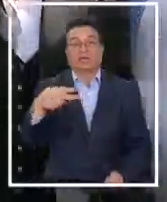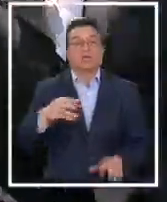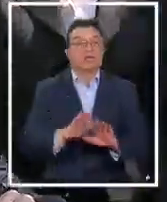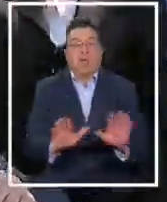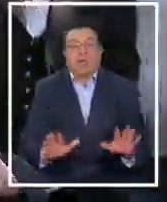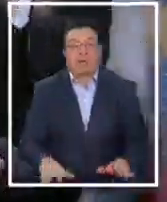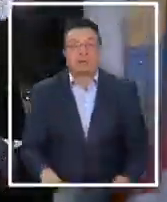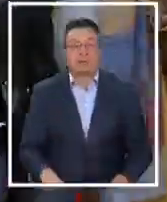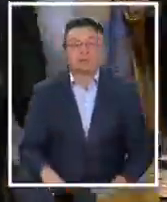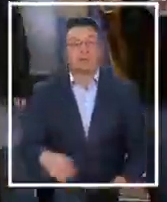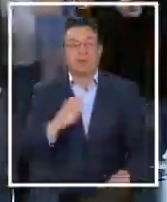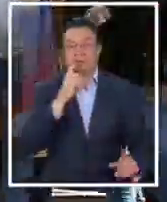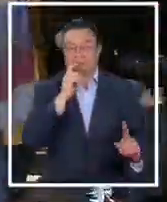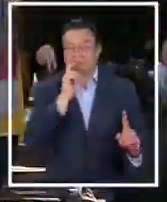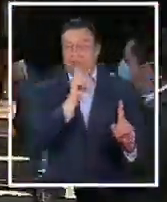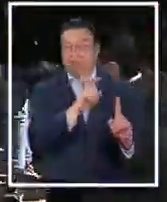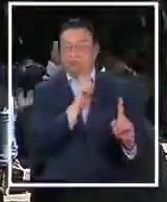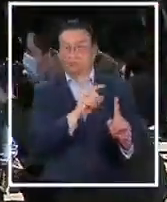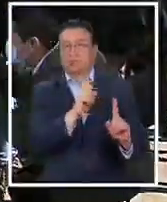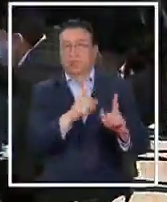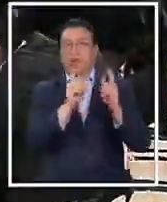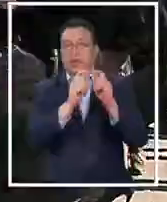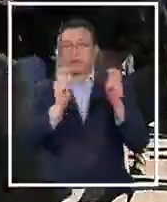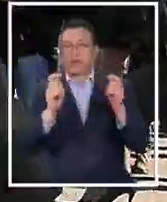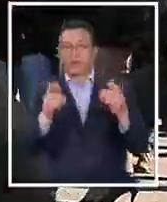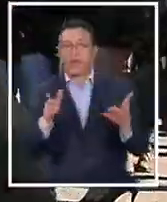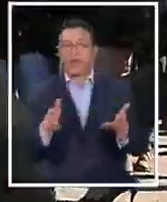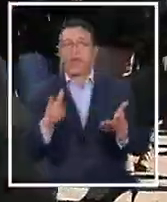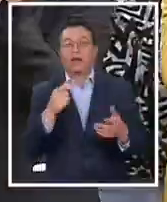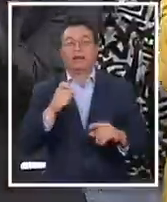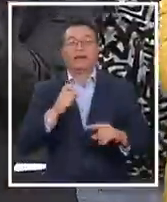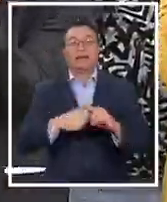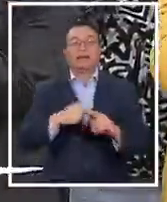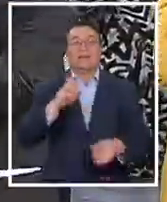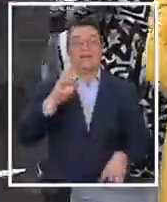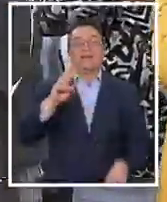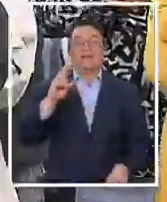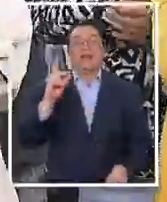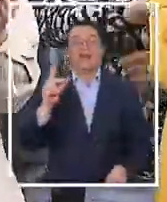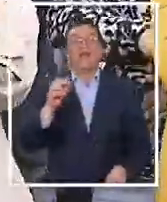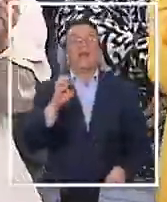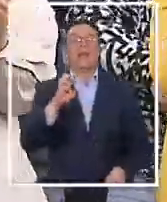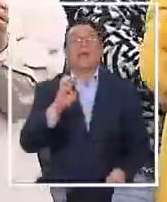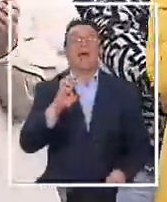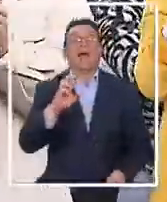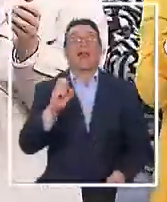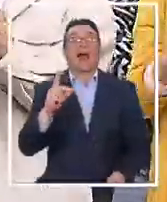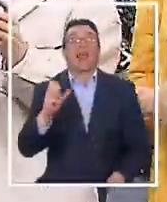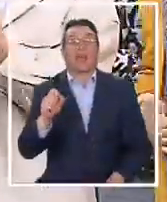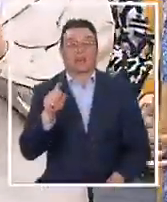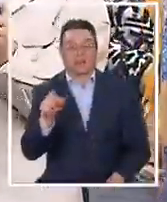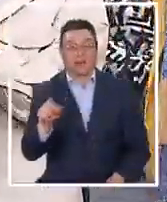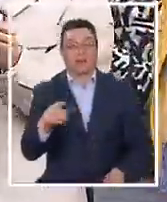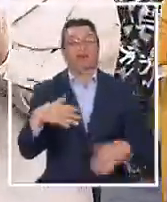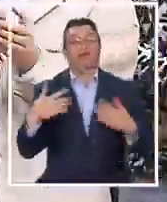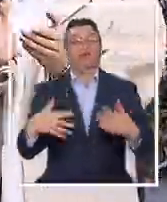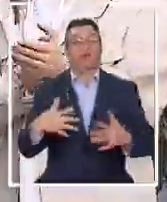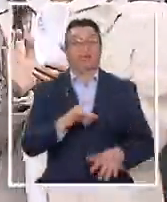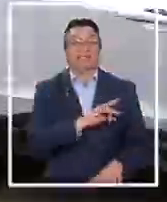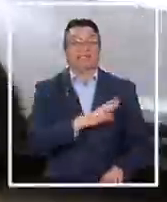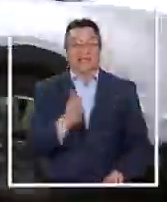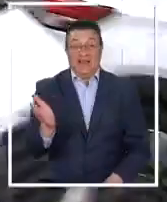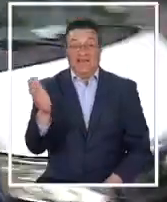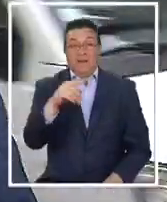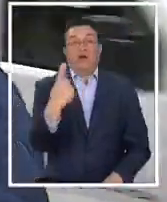Crítica de Briones en el lanzamiento de su equipo de campaña que liderará la ex Revolución Democrática Javiera Parada. Intensos días en Chile Vamos que algunos